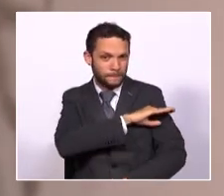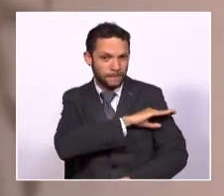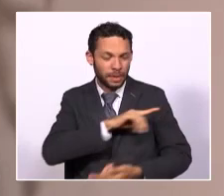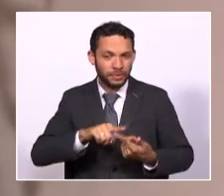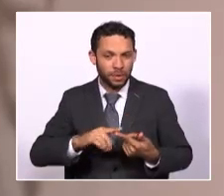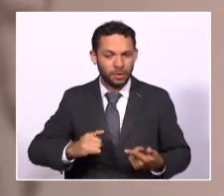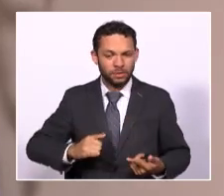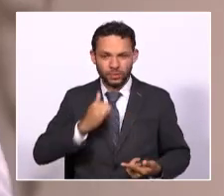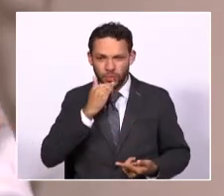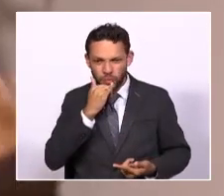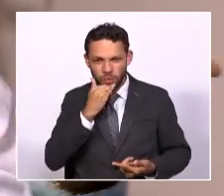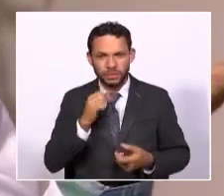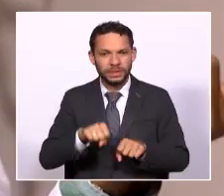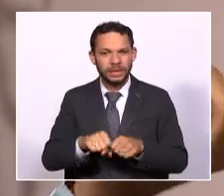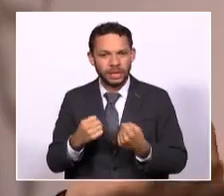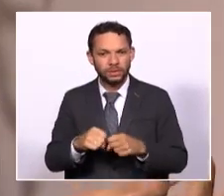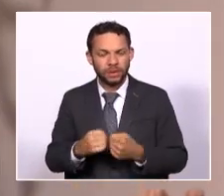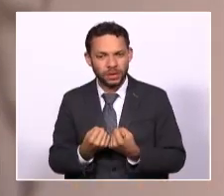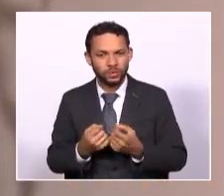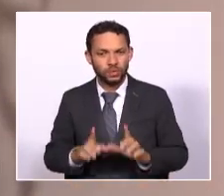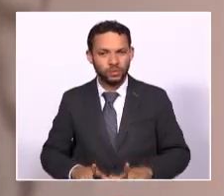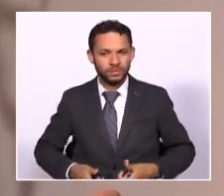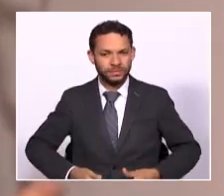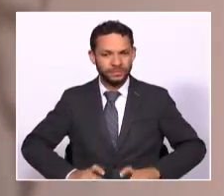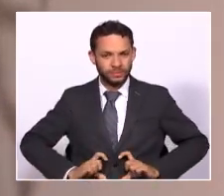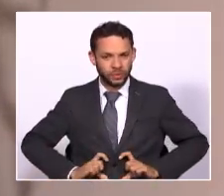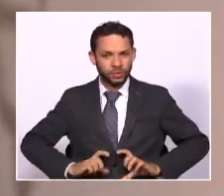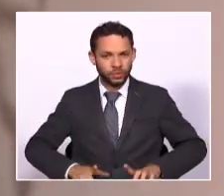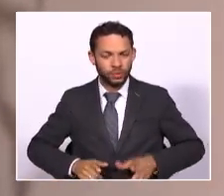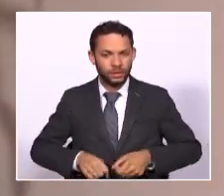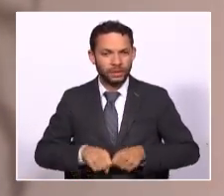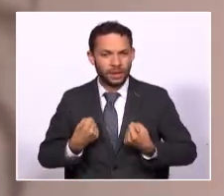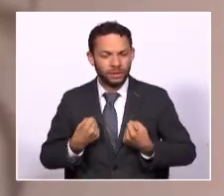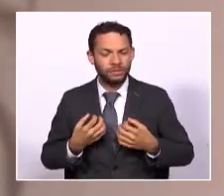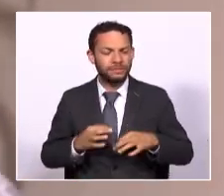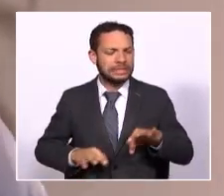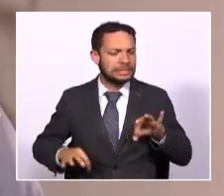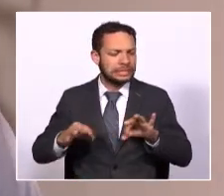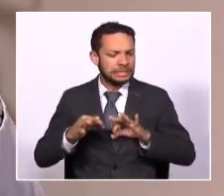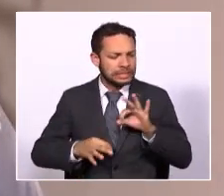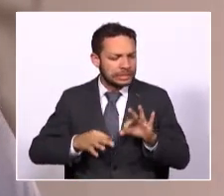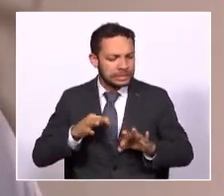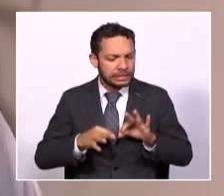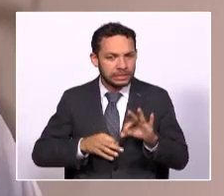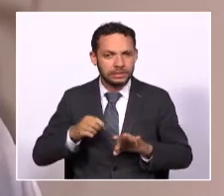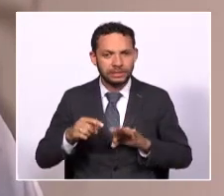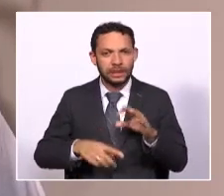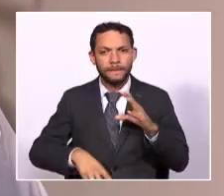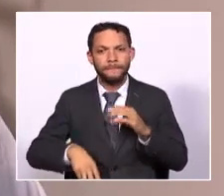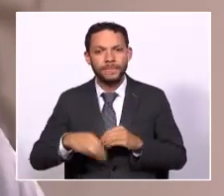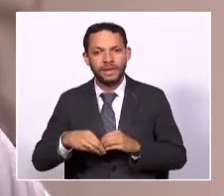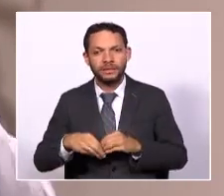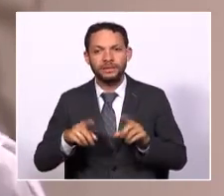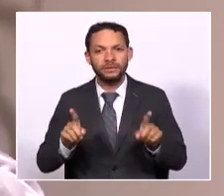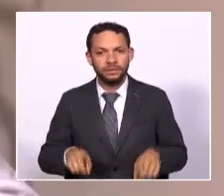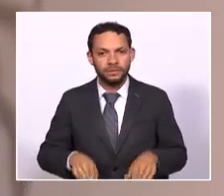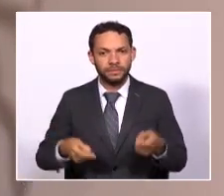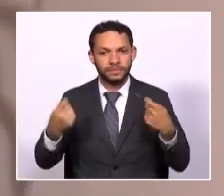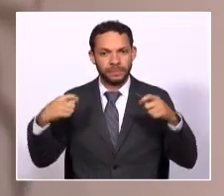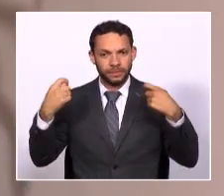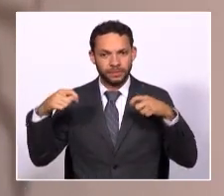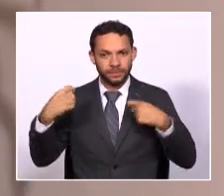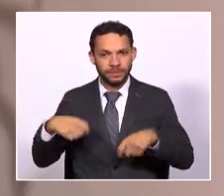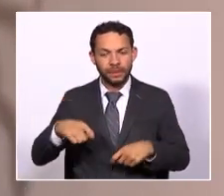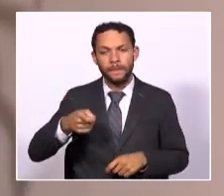renal. A mí me preocupa con el tema del dolor y el daño renal, unas famosas pasticas que venden al